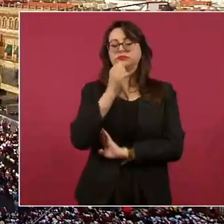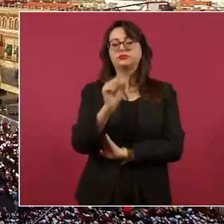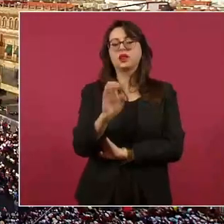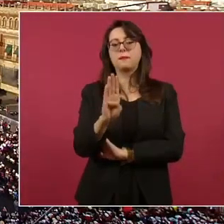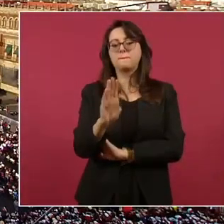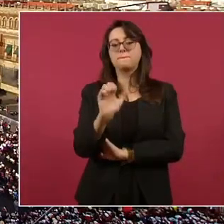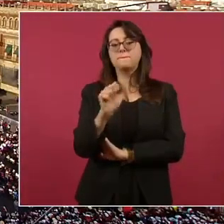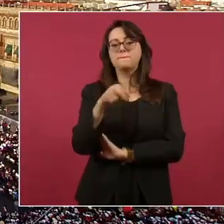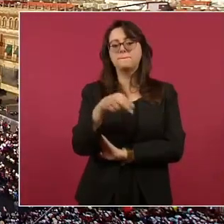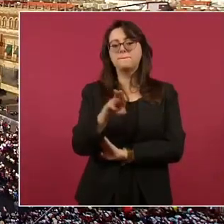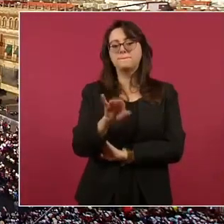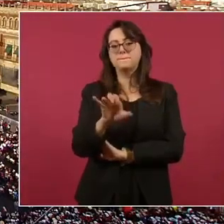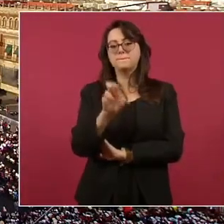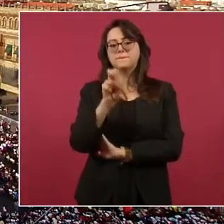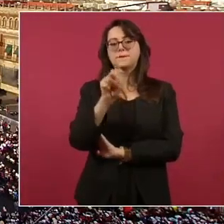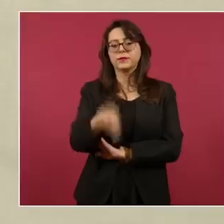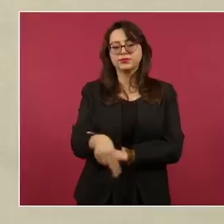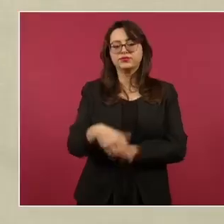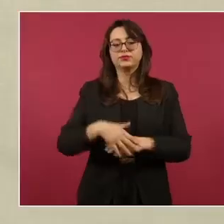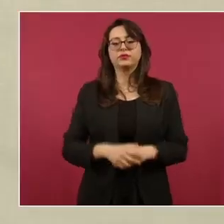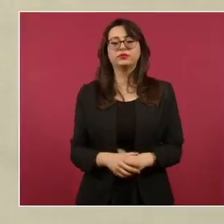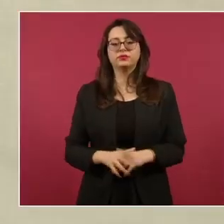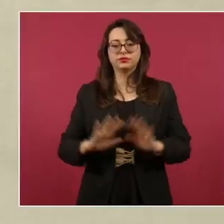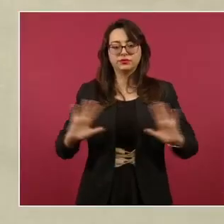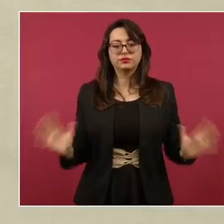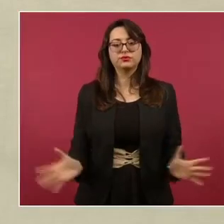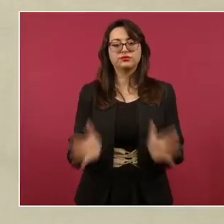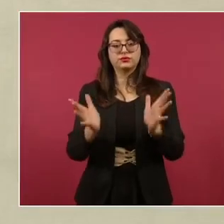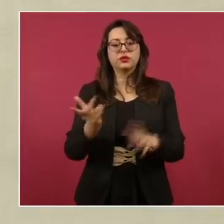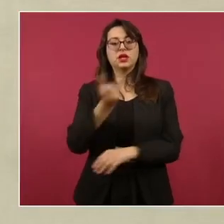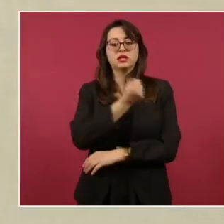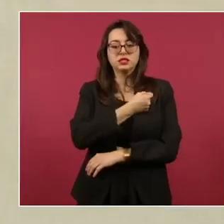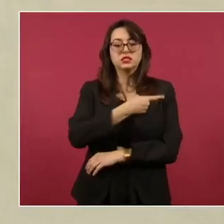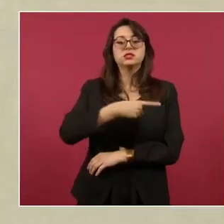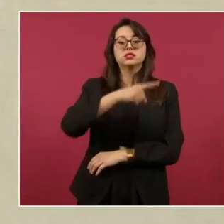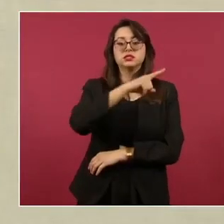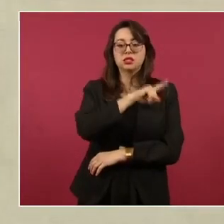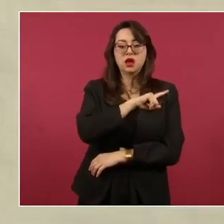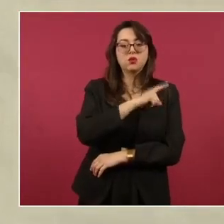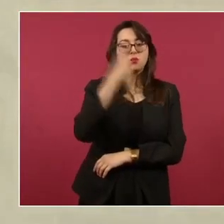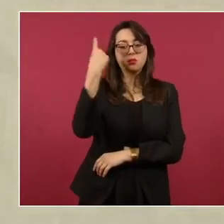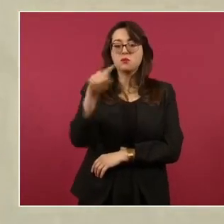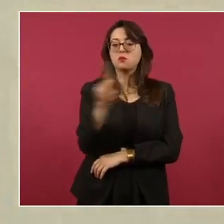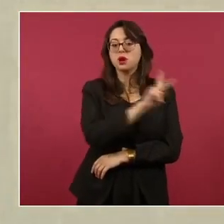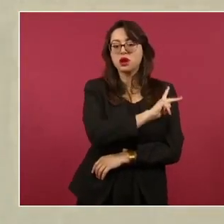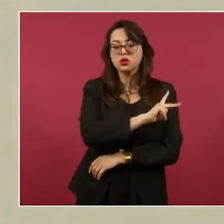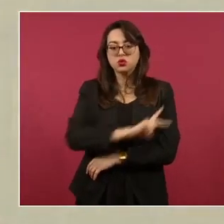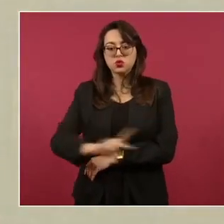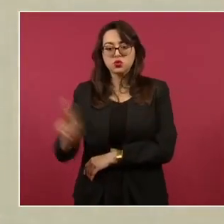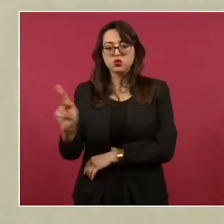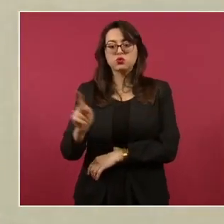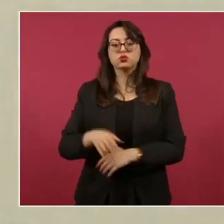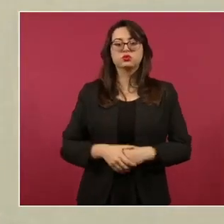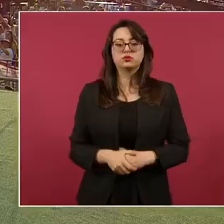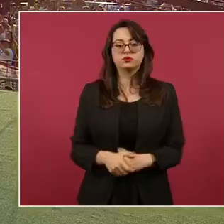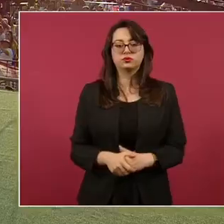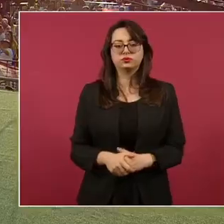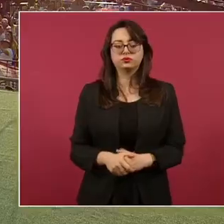el impulso a la educación y a la salud pública, universal y gratuita.